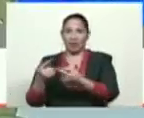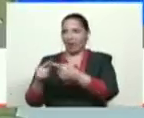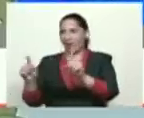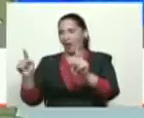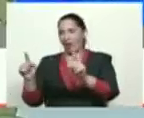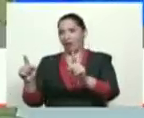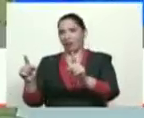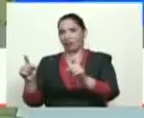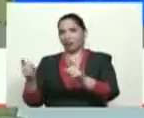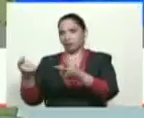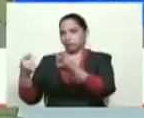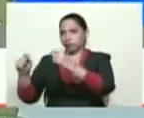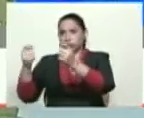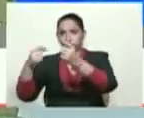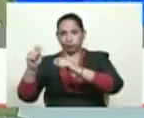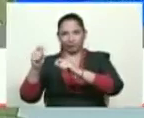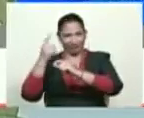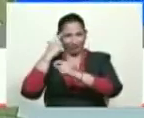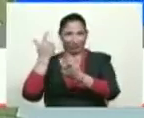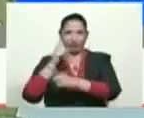para otros negocios